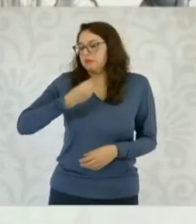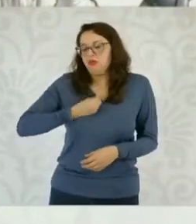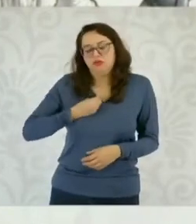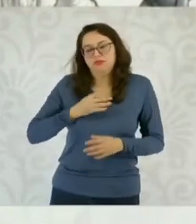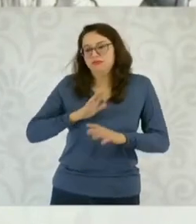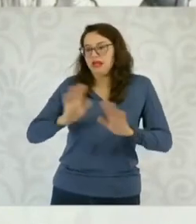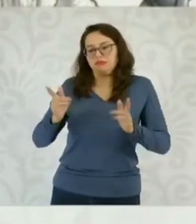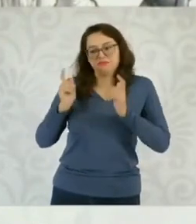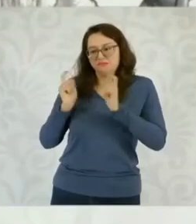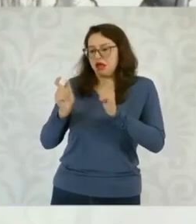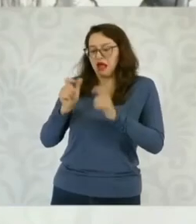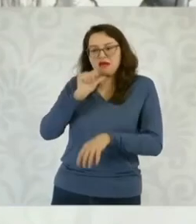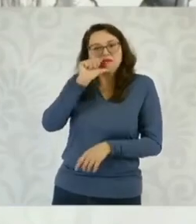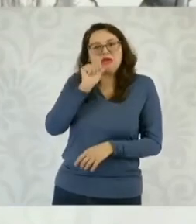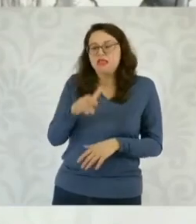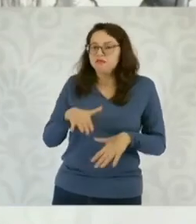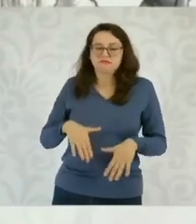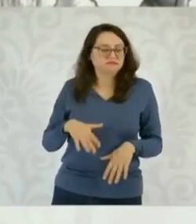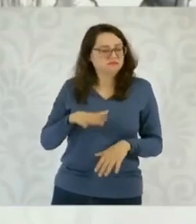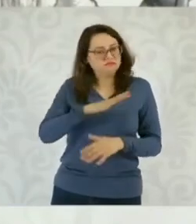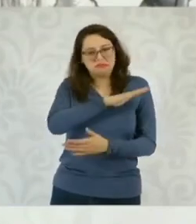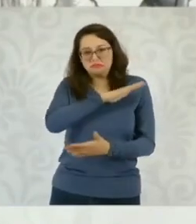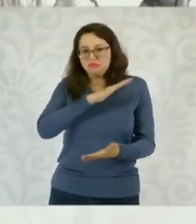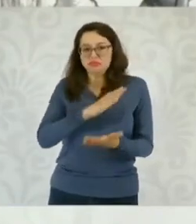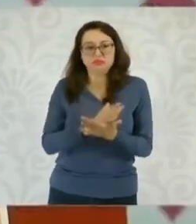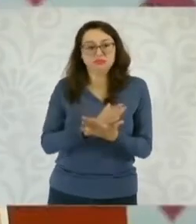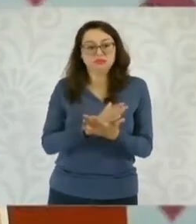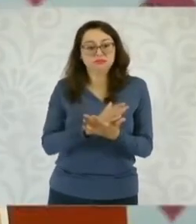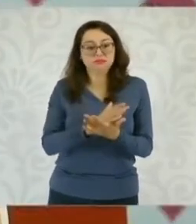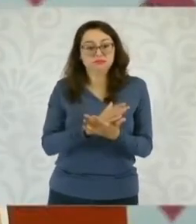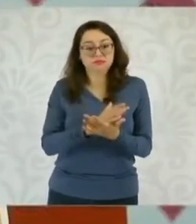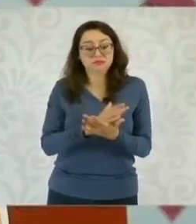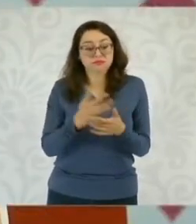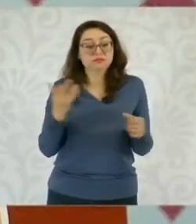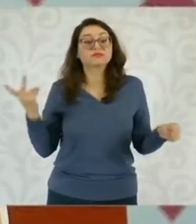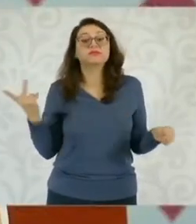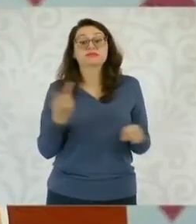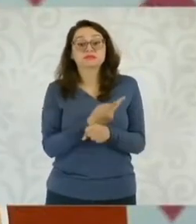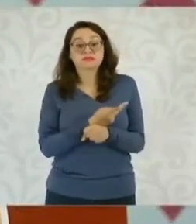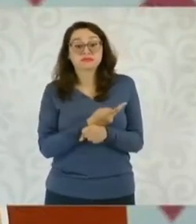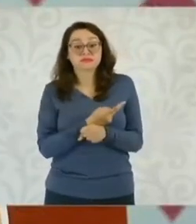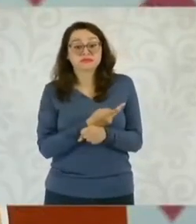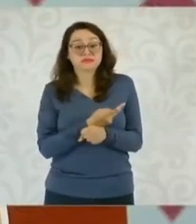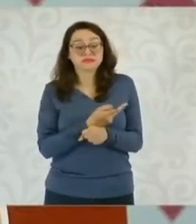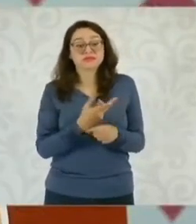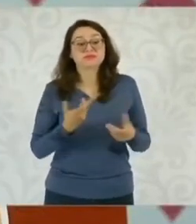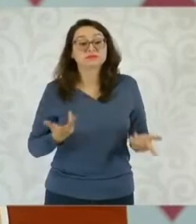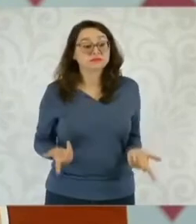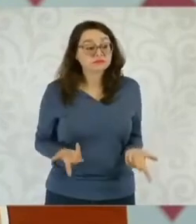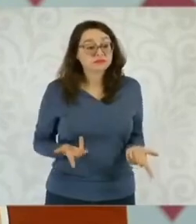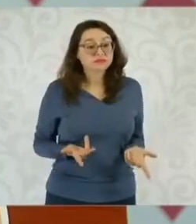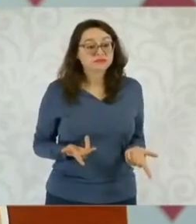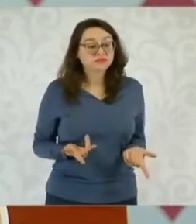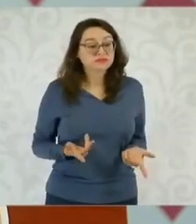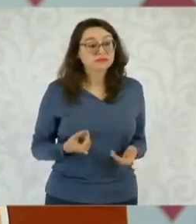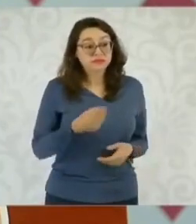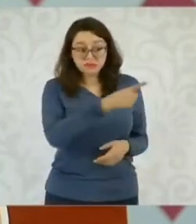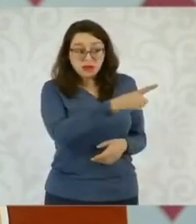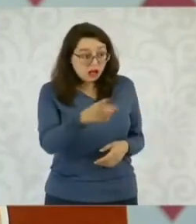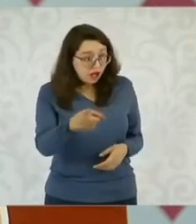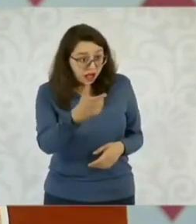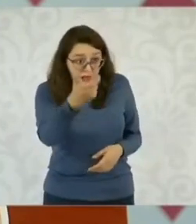alguna razón dejaron de pagar en estos créditos abusivos, ¿qué fue lo que se hizo?